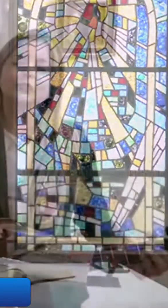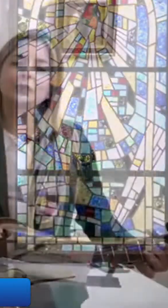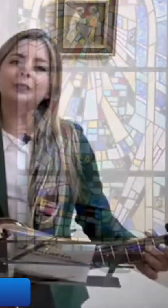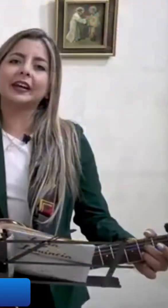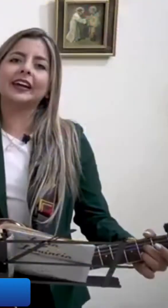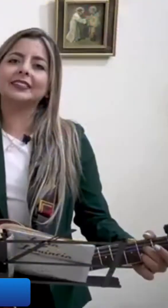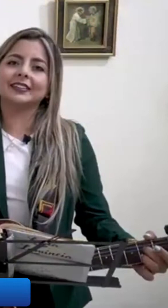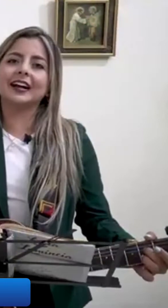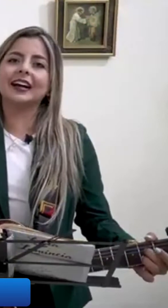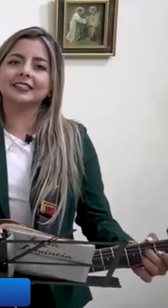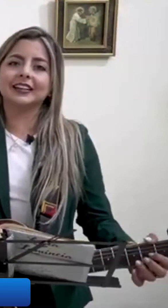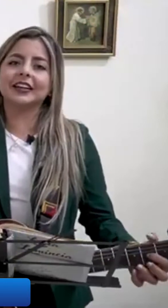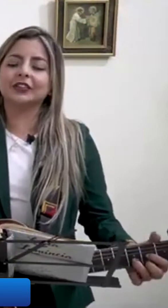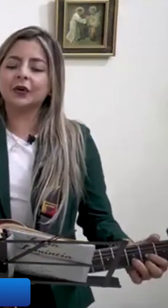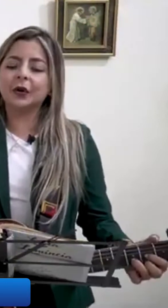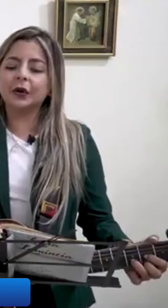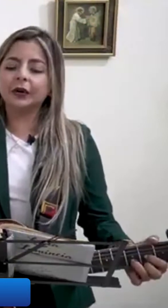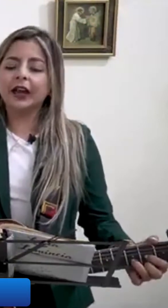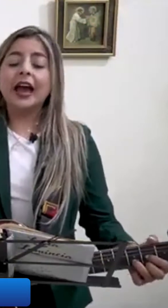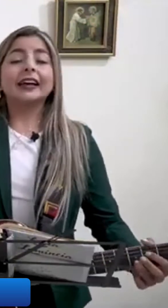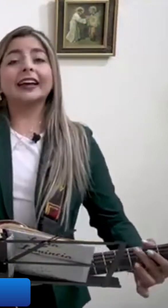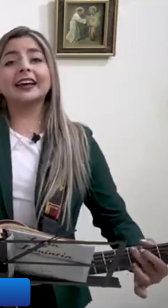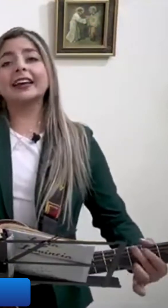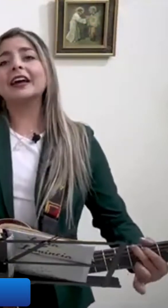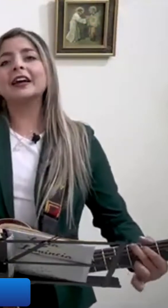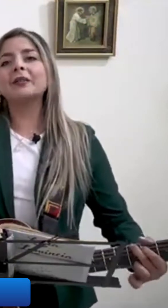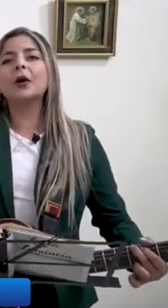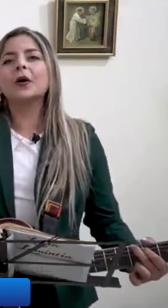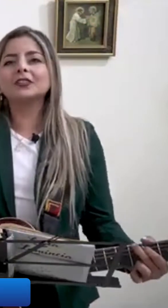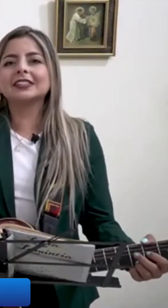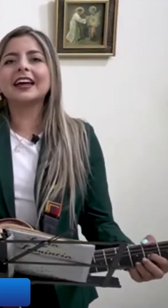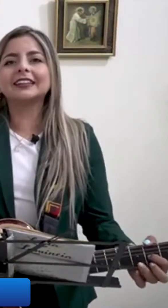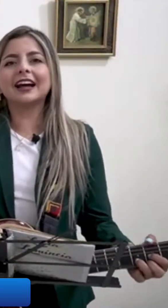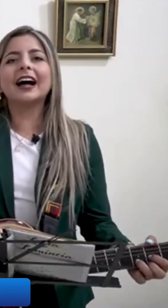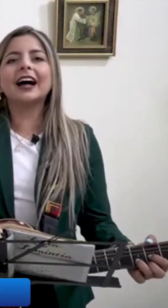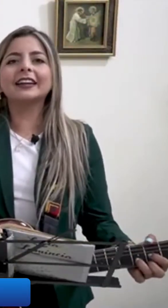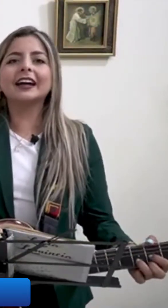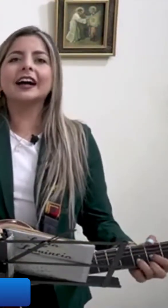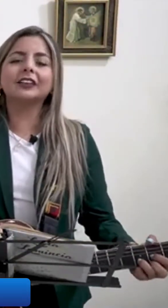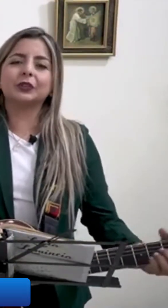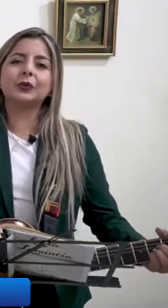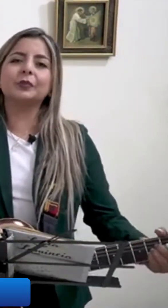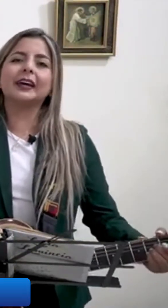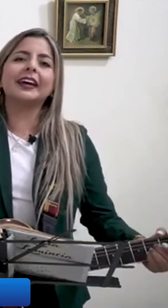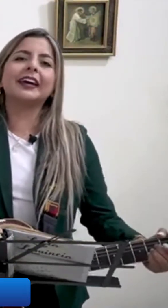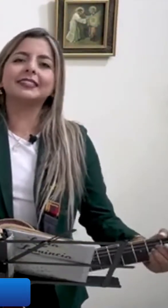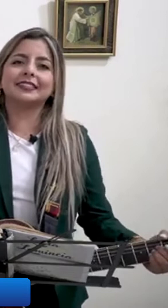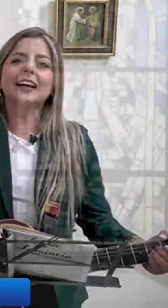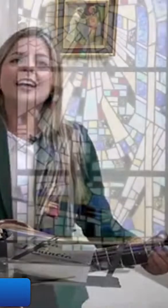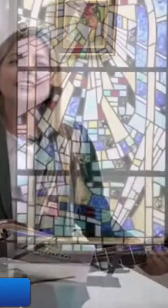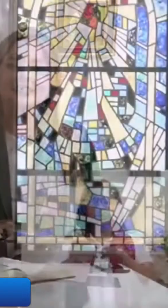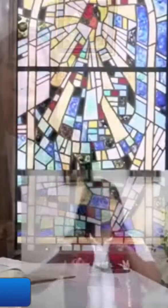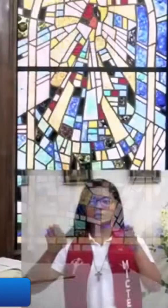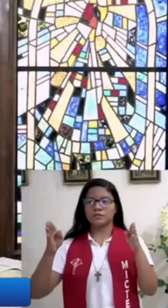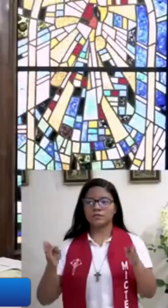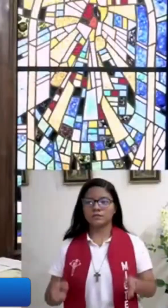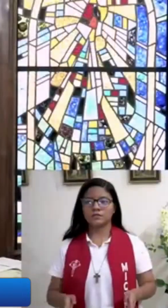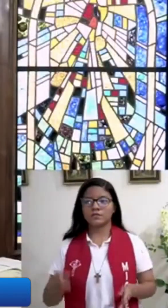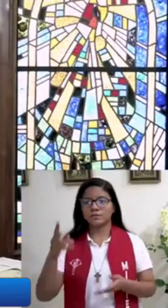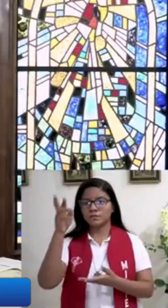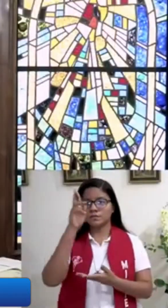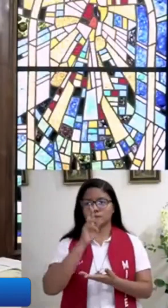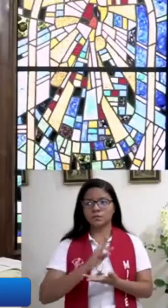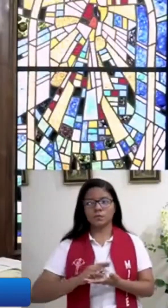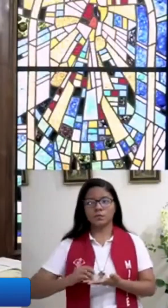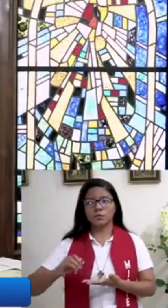a tu mesa, Señor, queremos llegar a tu mesa,